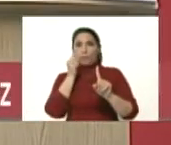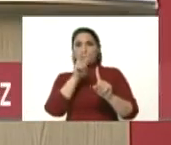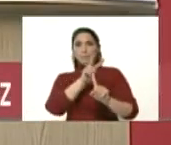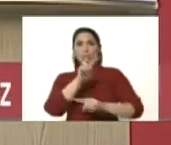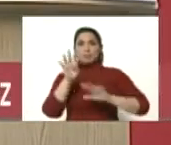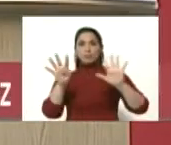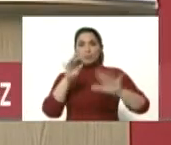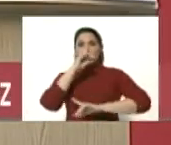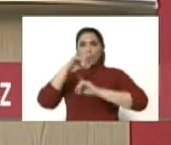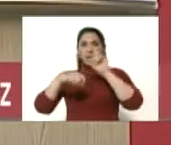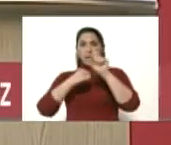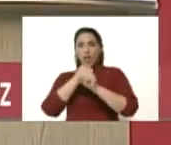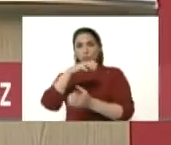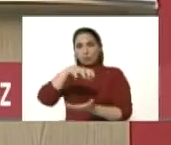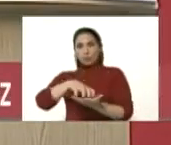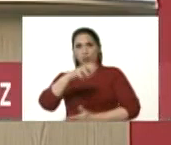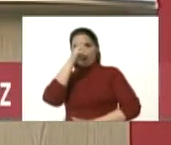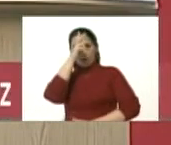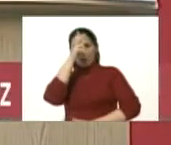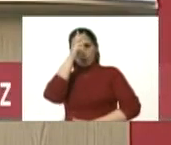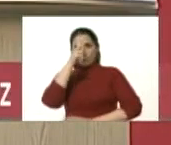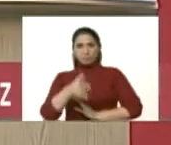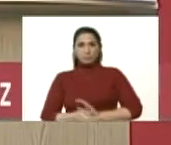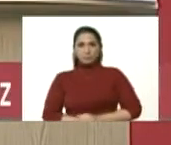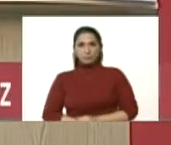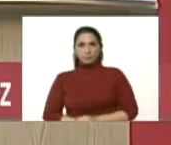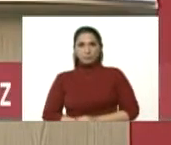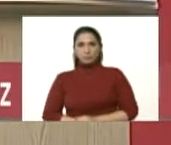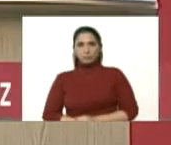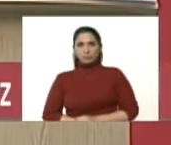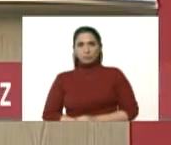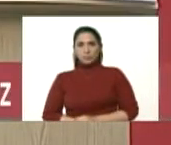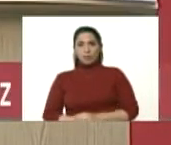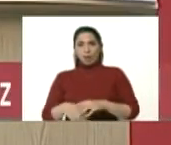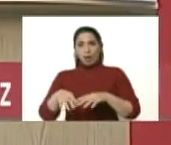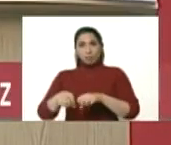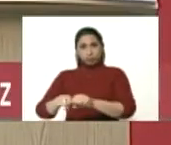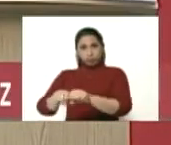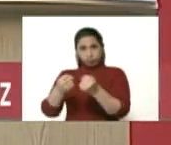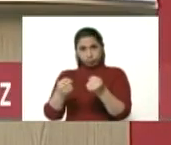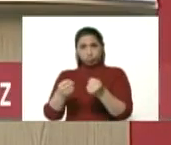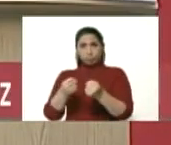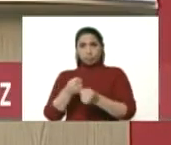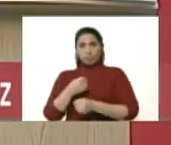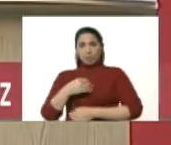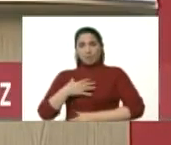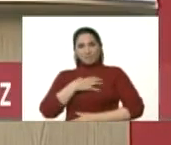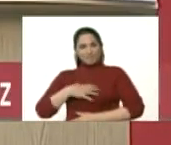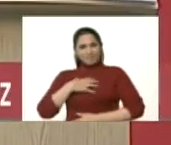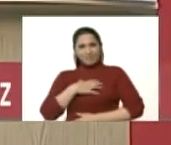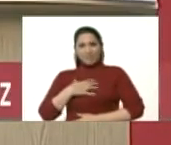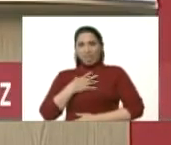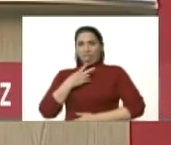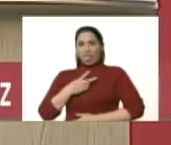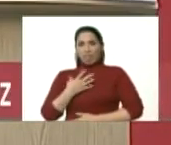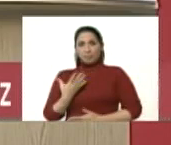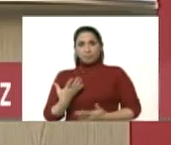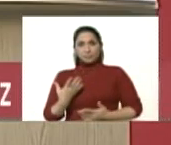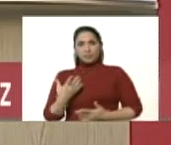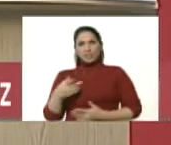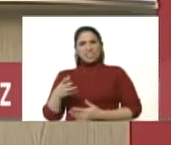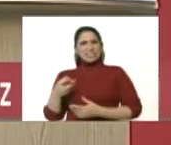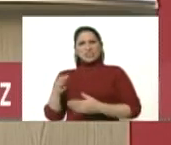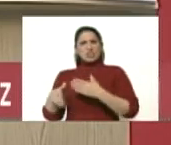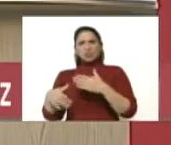29 años del estado Falcón, es panadero, asmático, procedente de